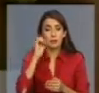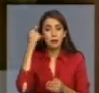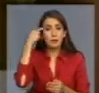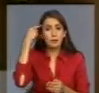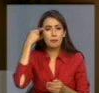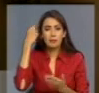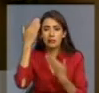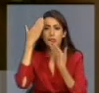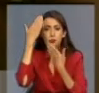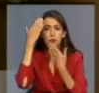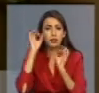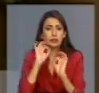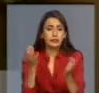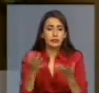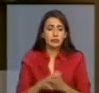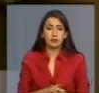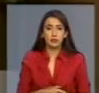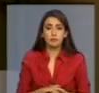politizar el atentado.